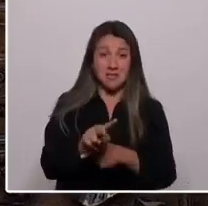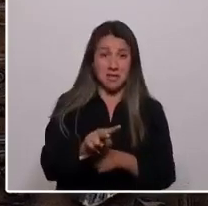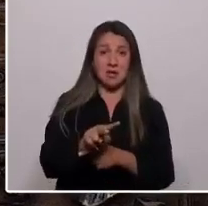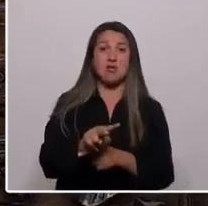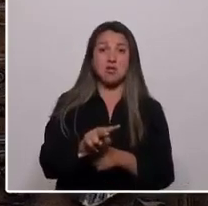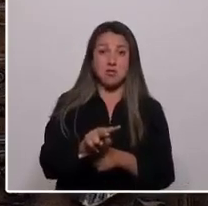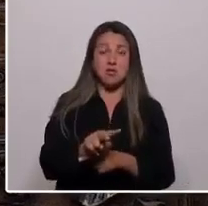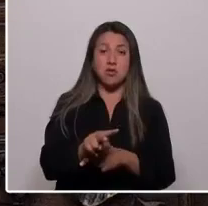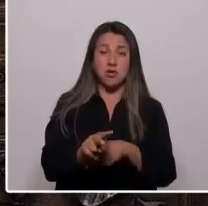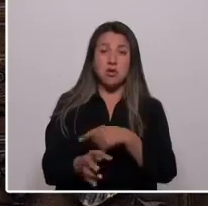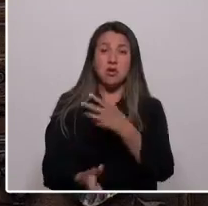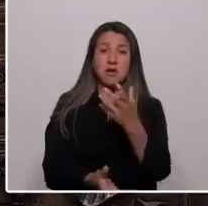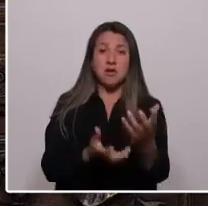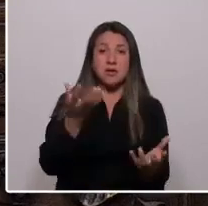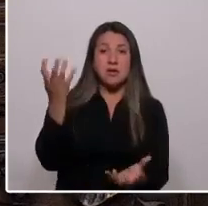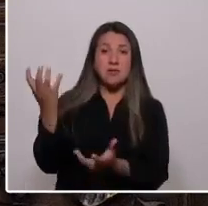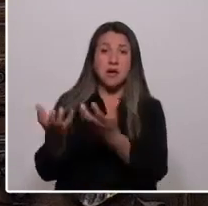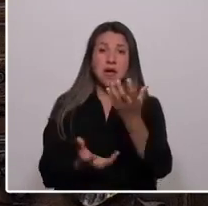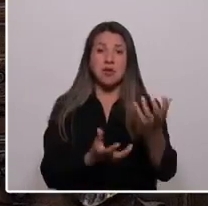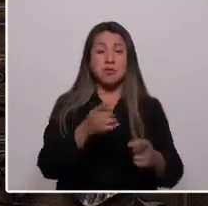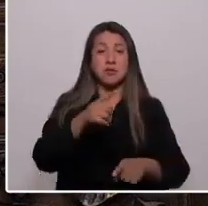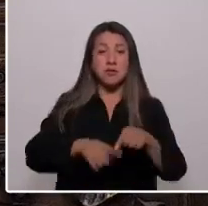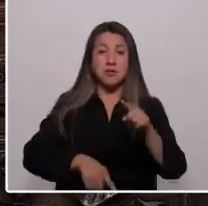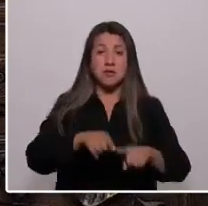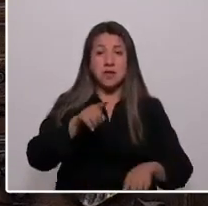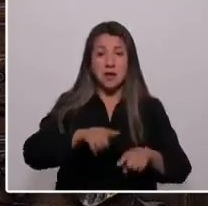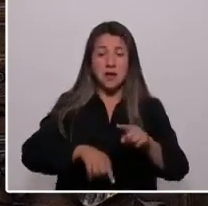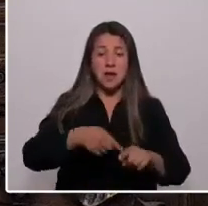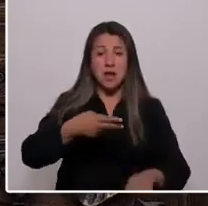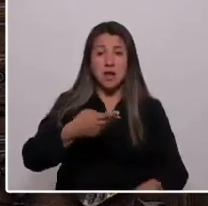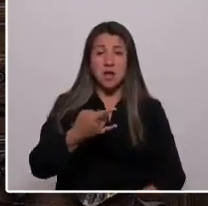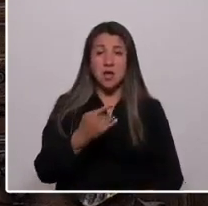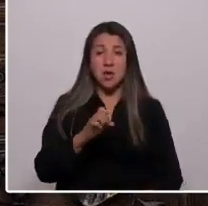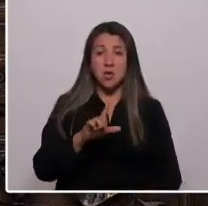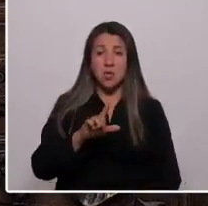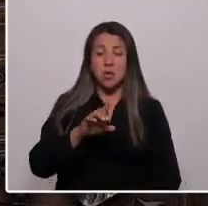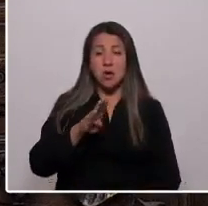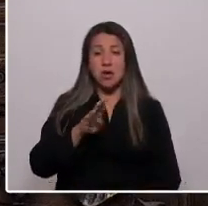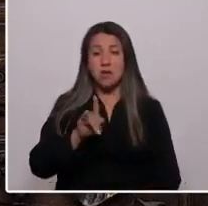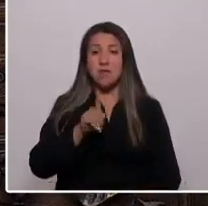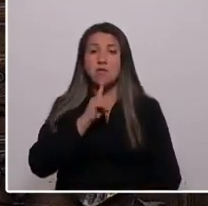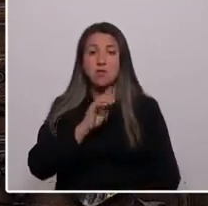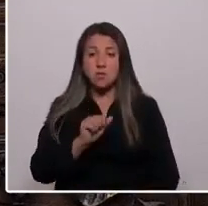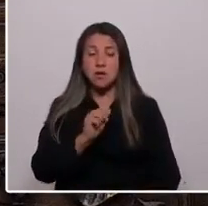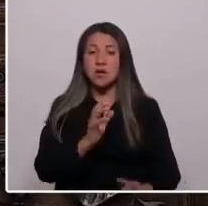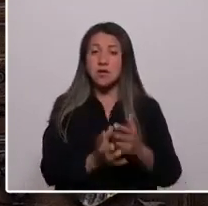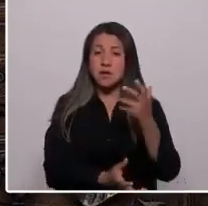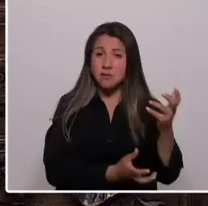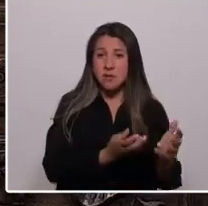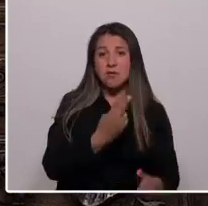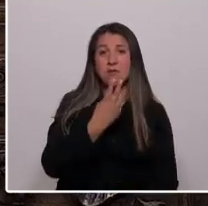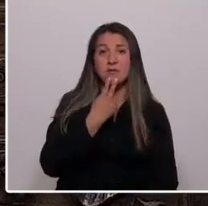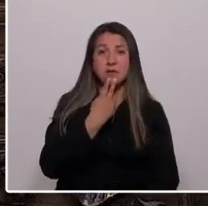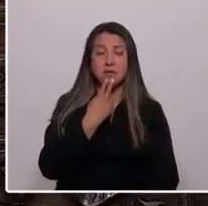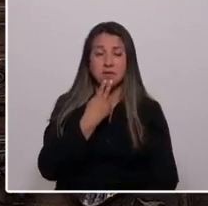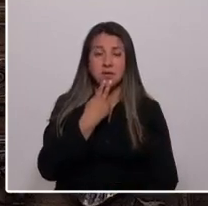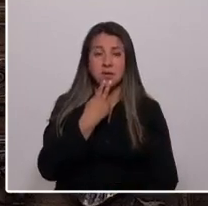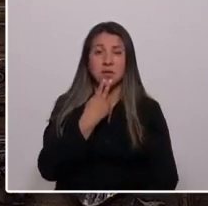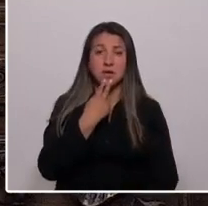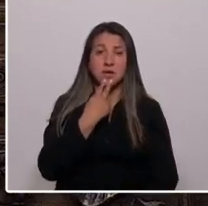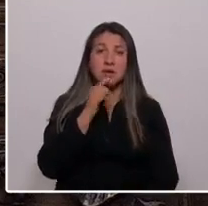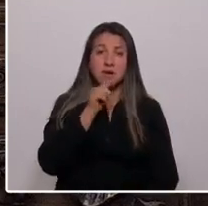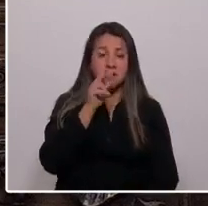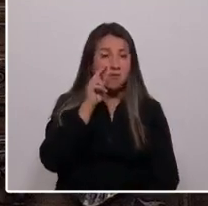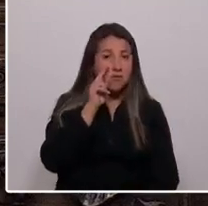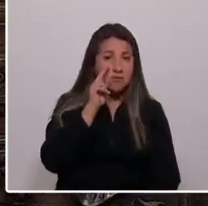quemaron la gran Nahuelbuta con las compañías forestales como quemaron la vida de la gran Nahuelbuta